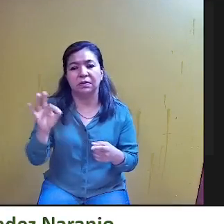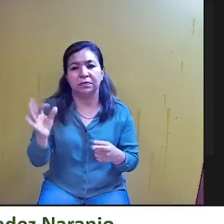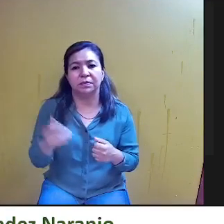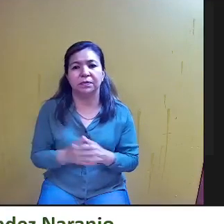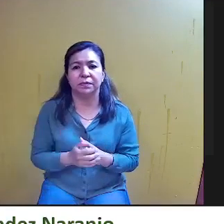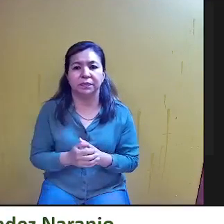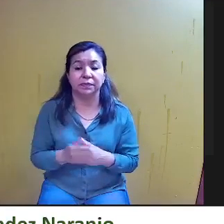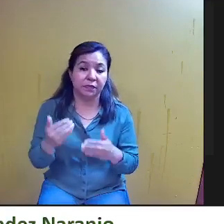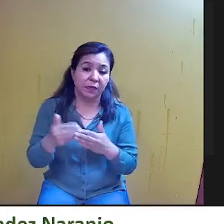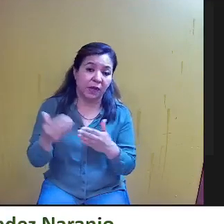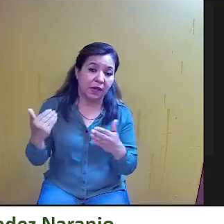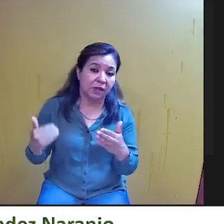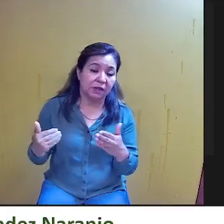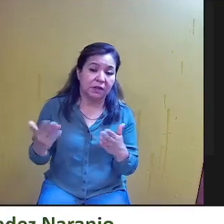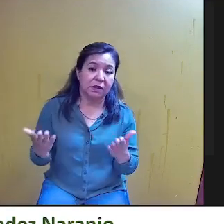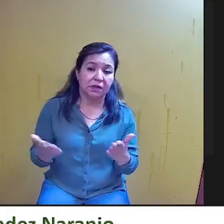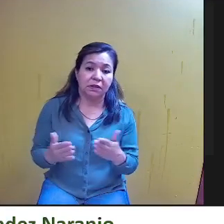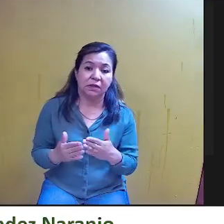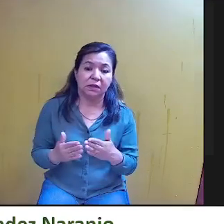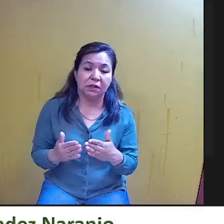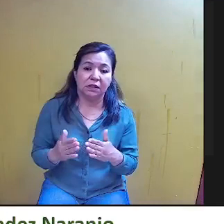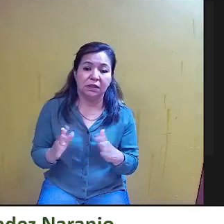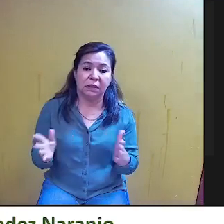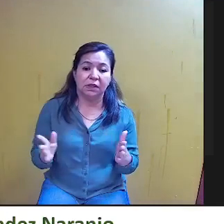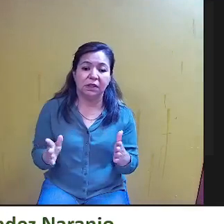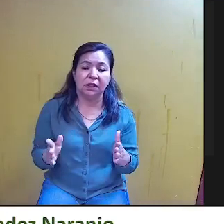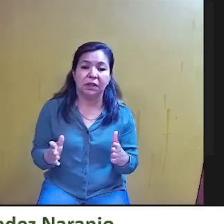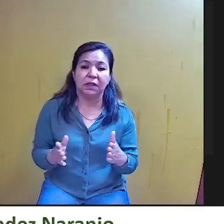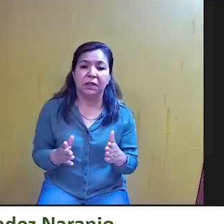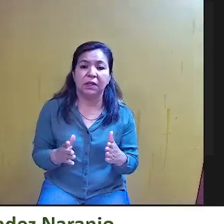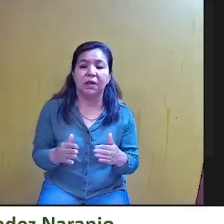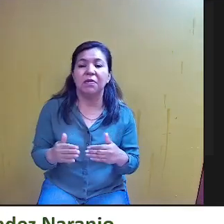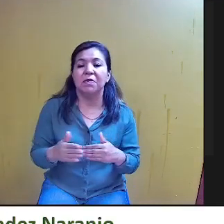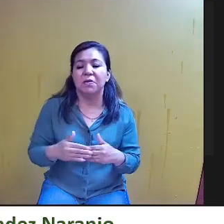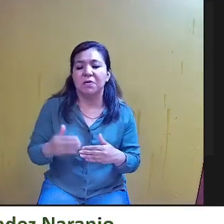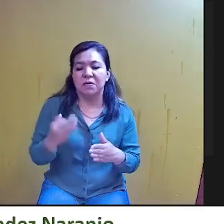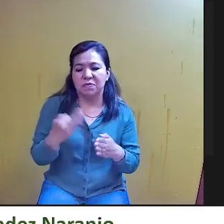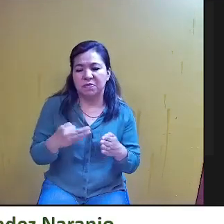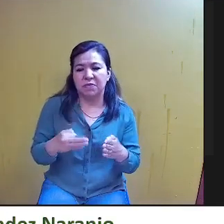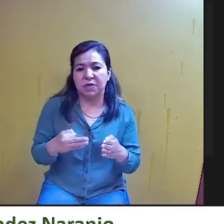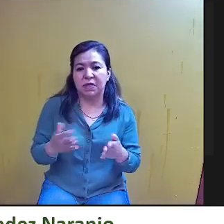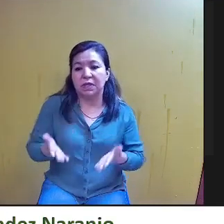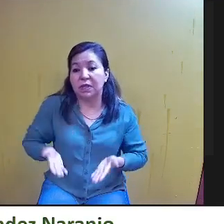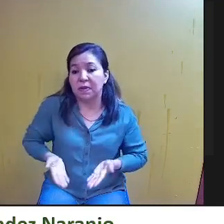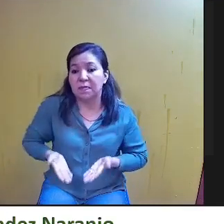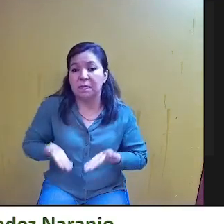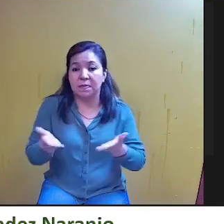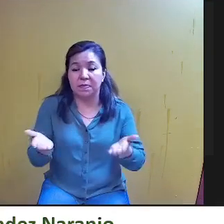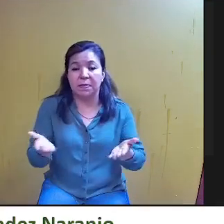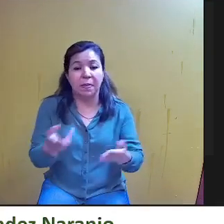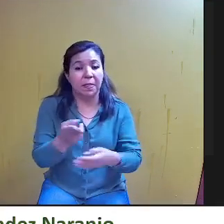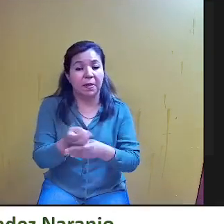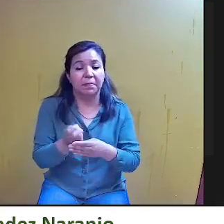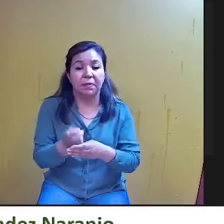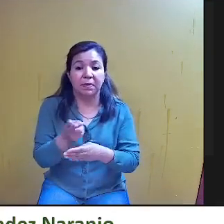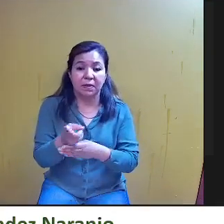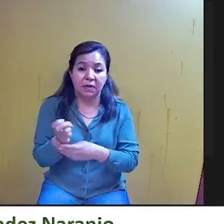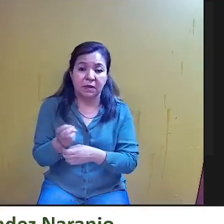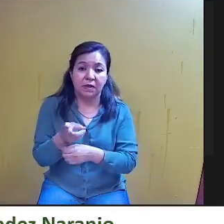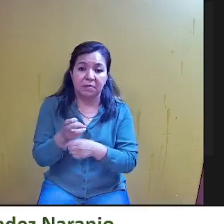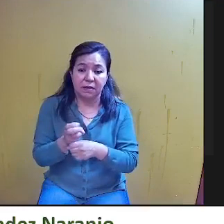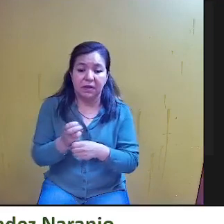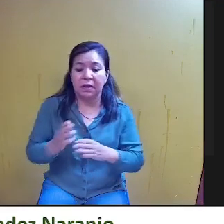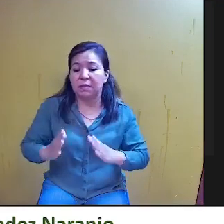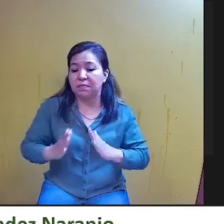Lo anterior tampoco implica que dicho acto carezca de fundamentación y motivación, pues como ha sido criterio de la Sala Superior, cuando